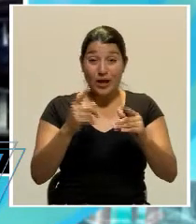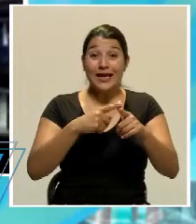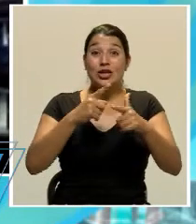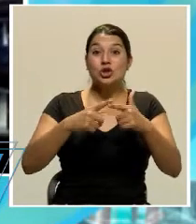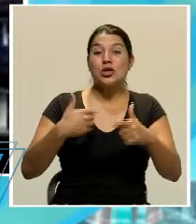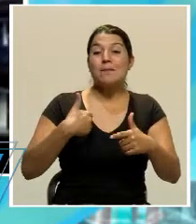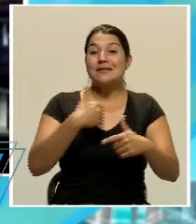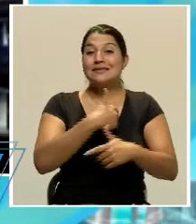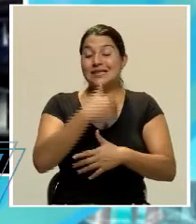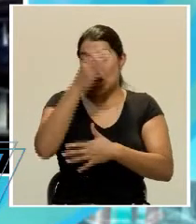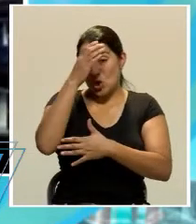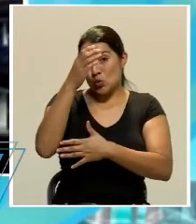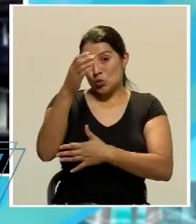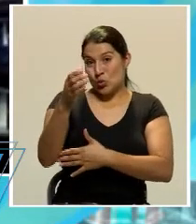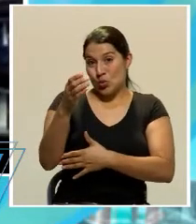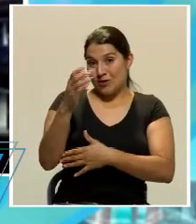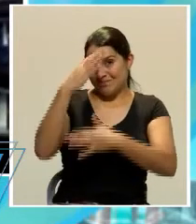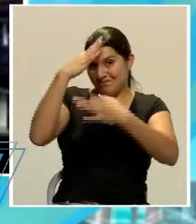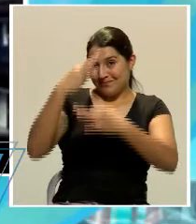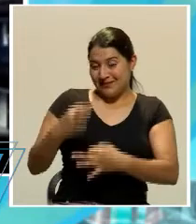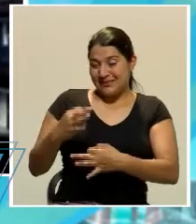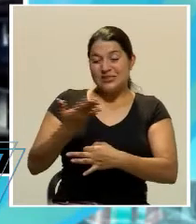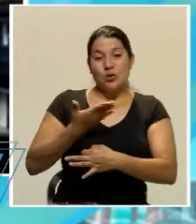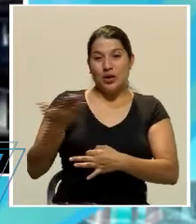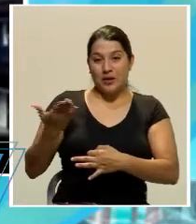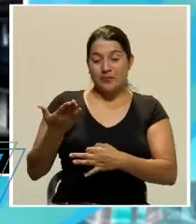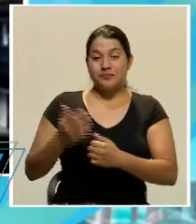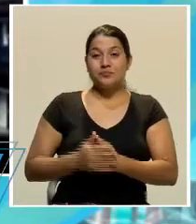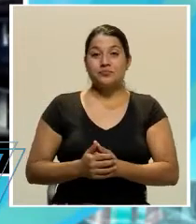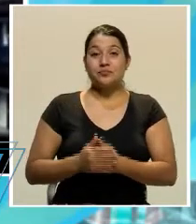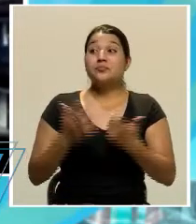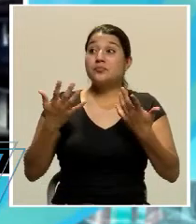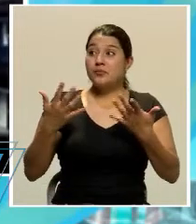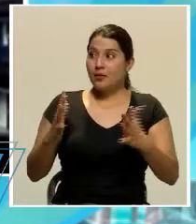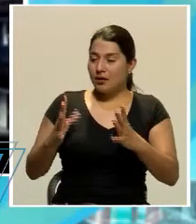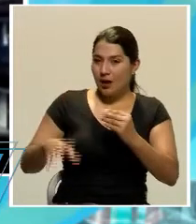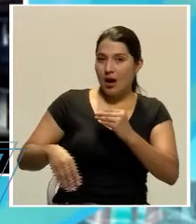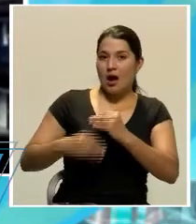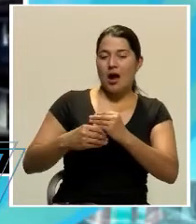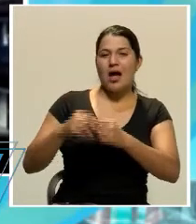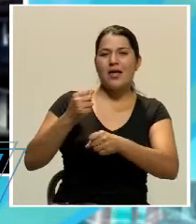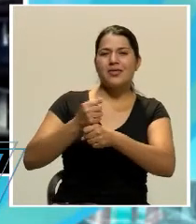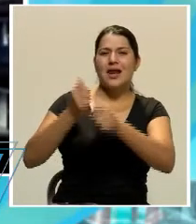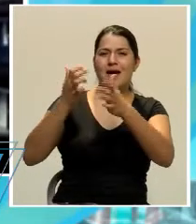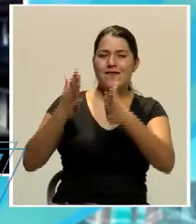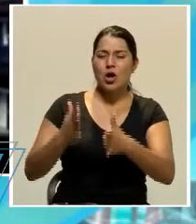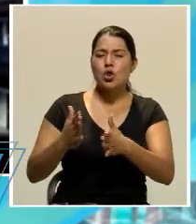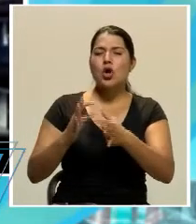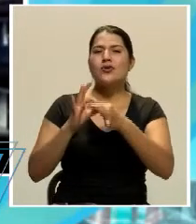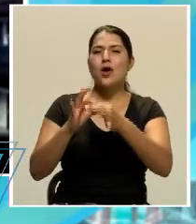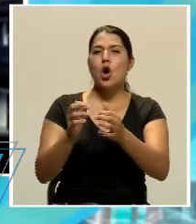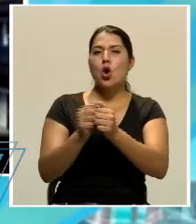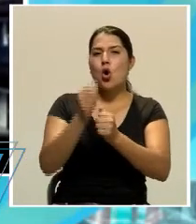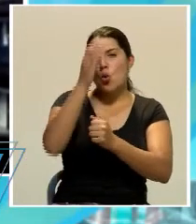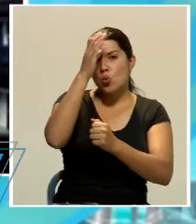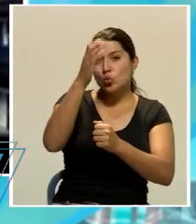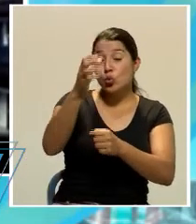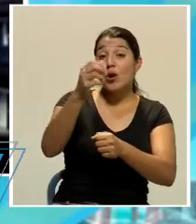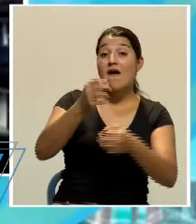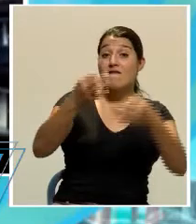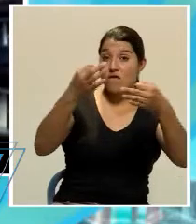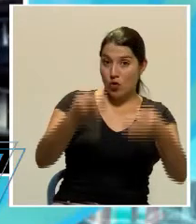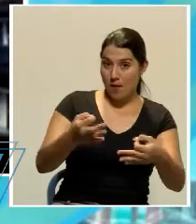Cultura determinó que, tomando en cuenta a trabajadores de la cultura formales e informales,